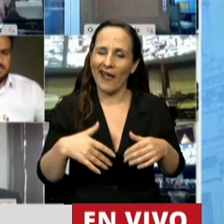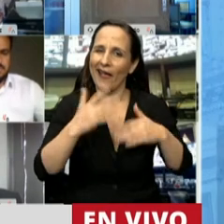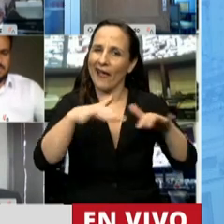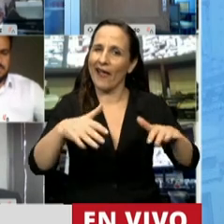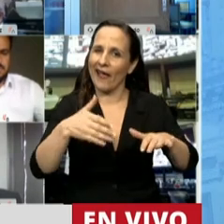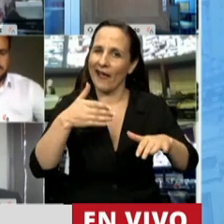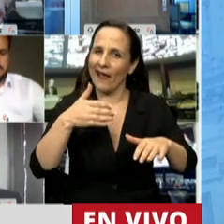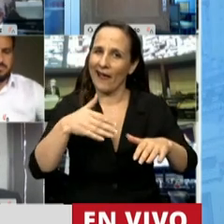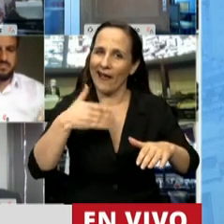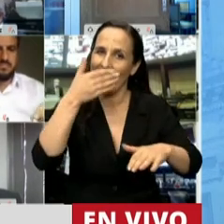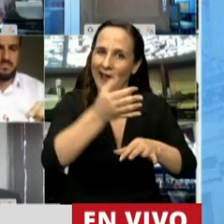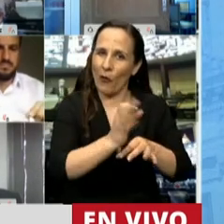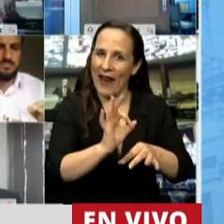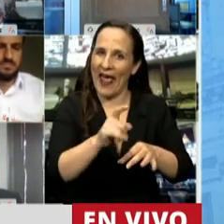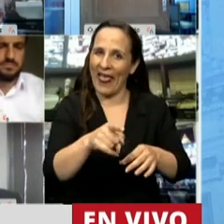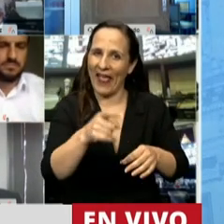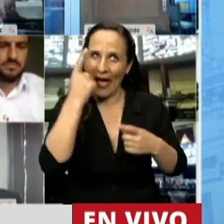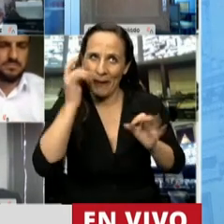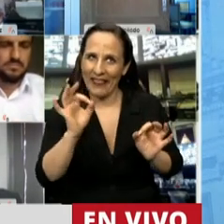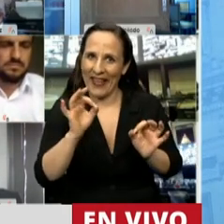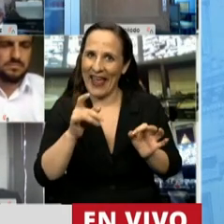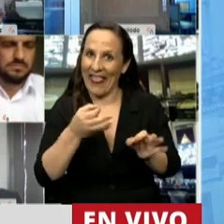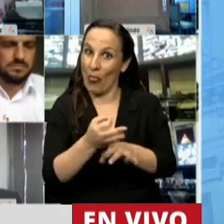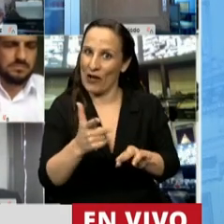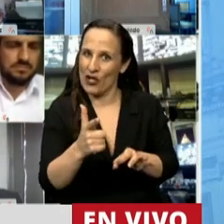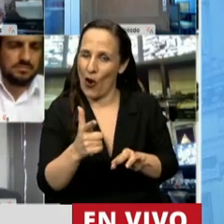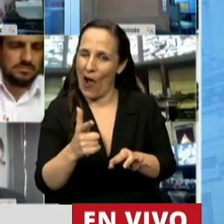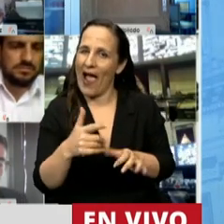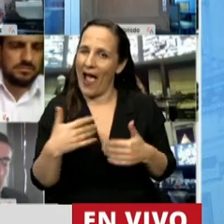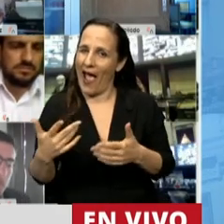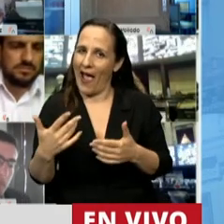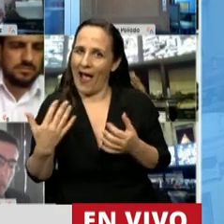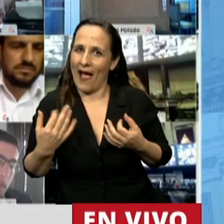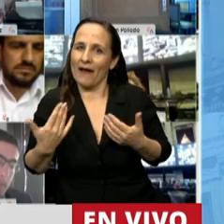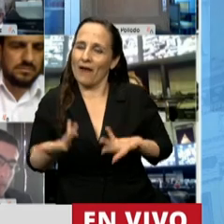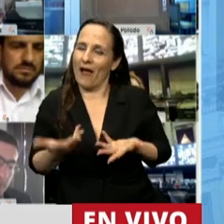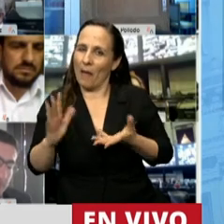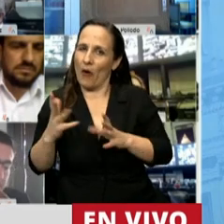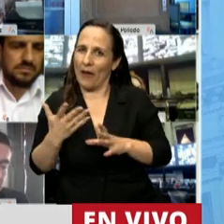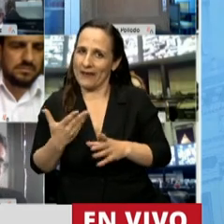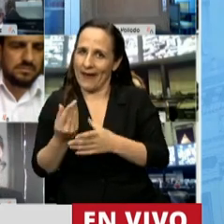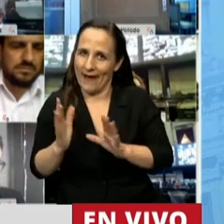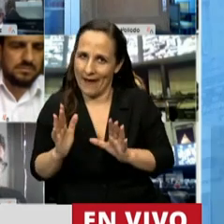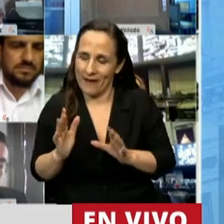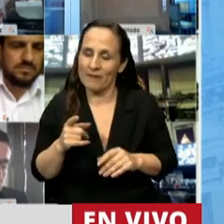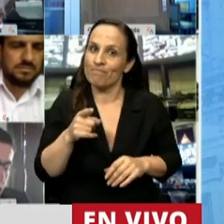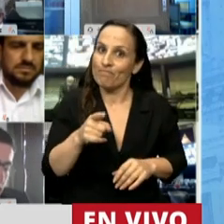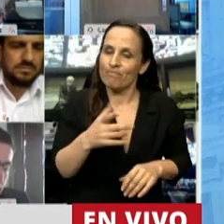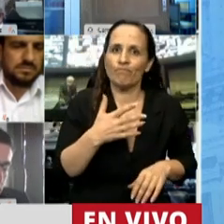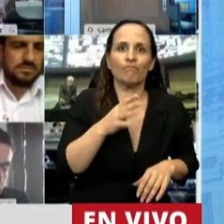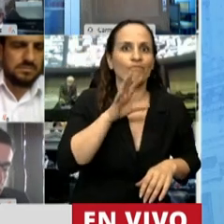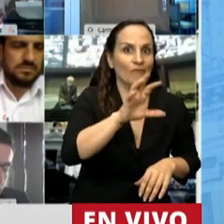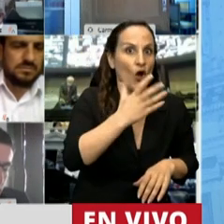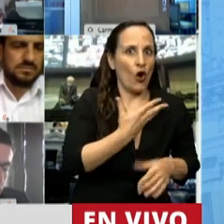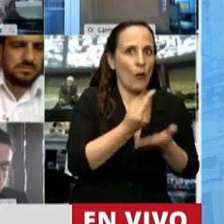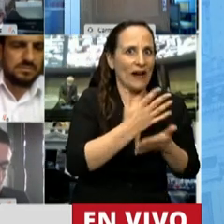sin educación. Por eso es que le pido, señor presidente, señor gobernador de mi provincia, Omar